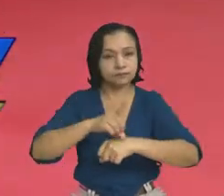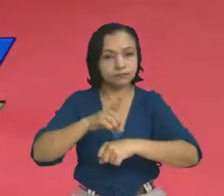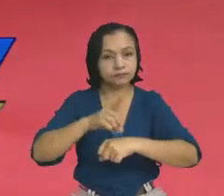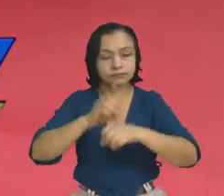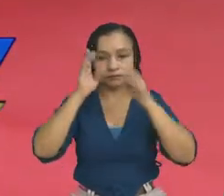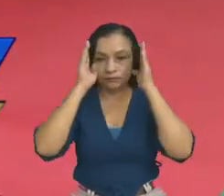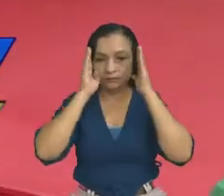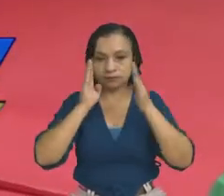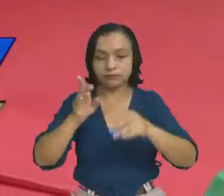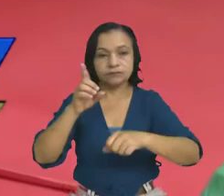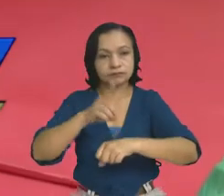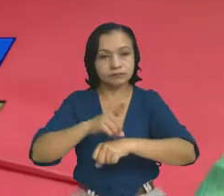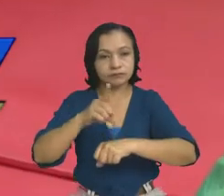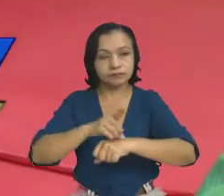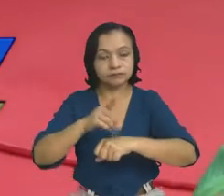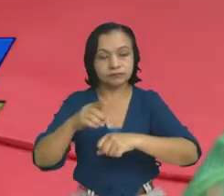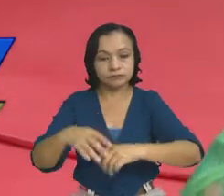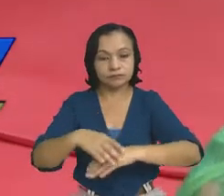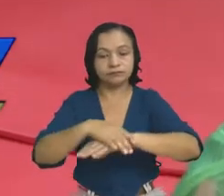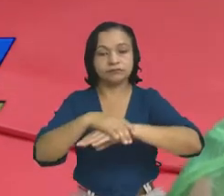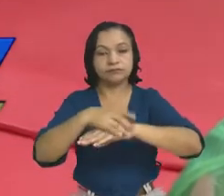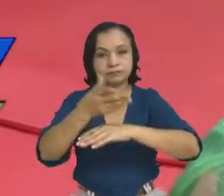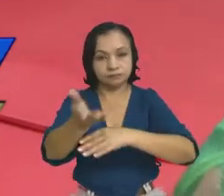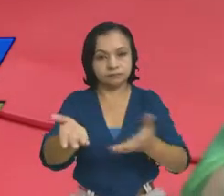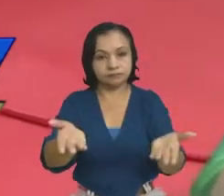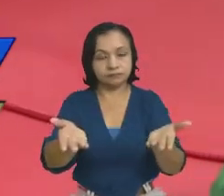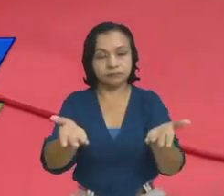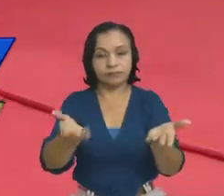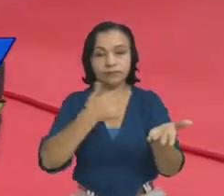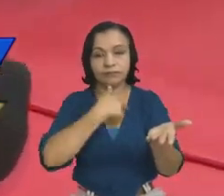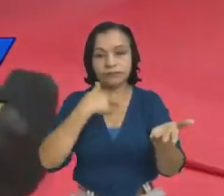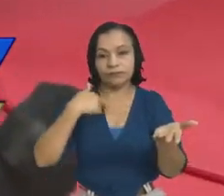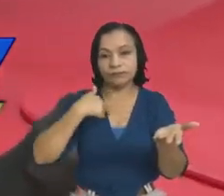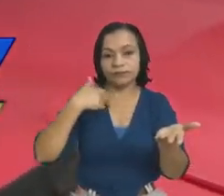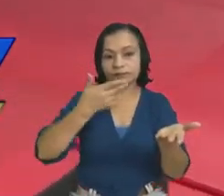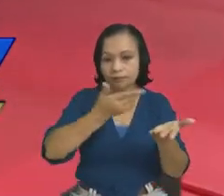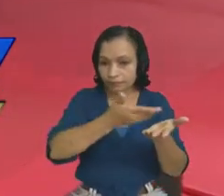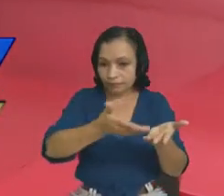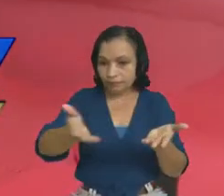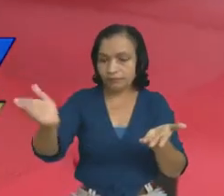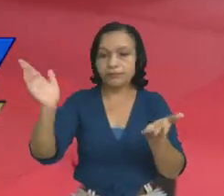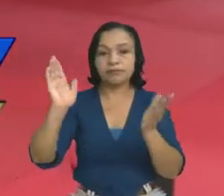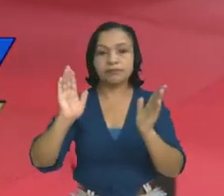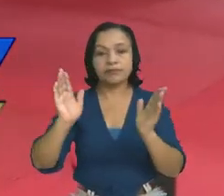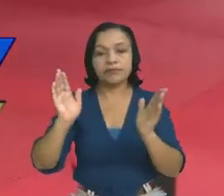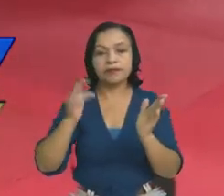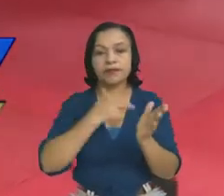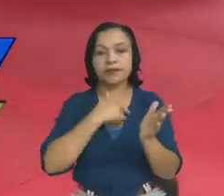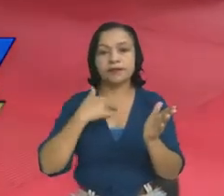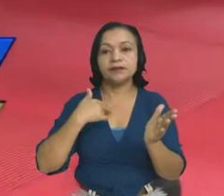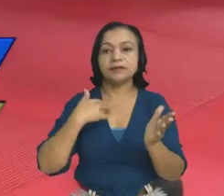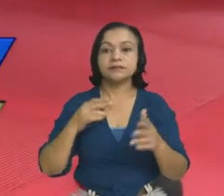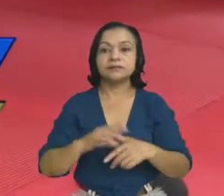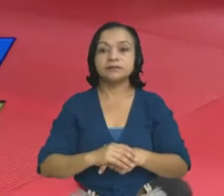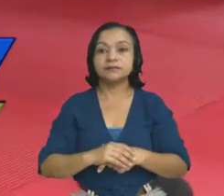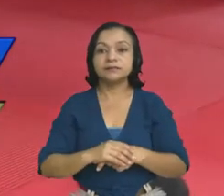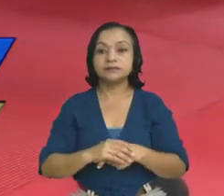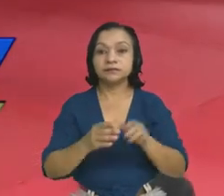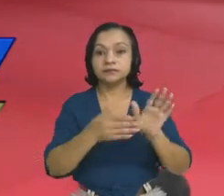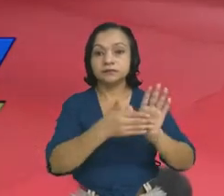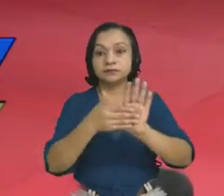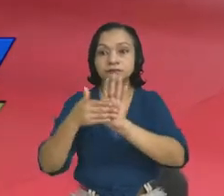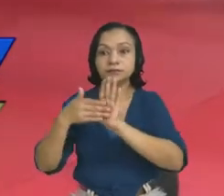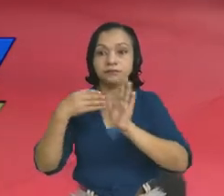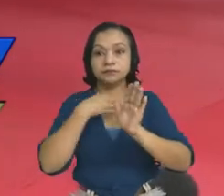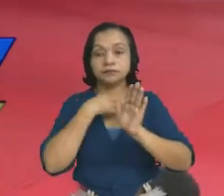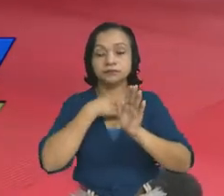atención clínica, es decir, aquí está tu prótesis, bueno, vaya a adaptarse en otros procesos a partir de... Recordemos que nuestro modelo es un